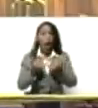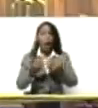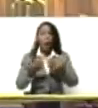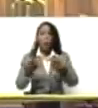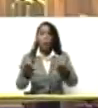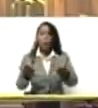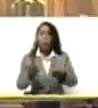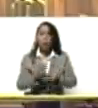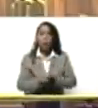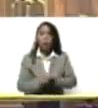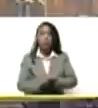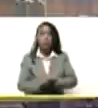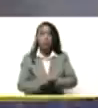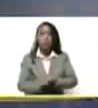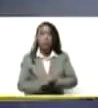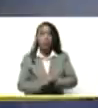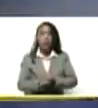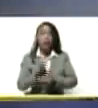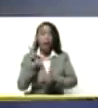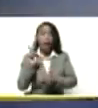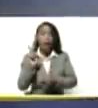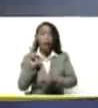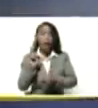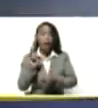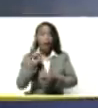hace 23 años todavía